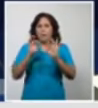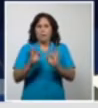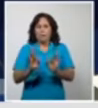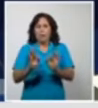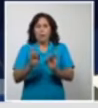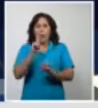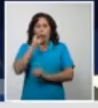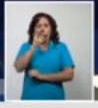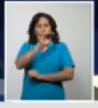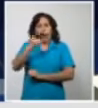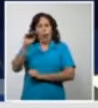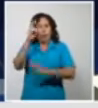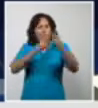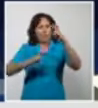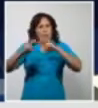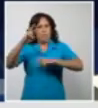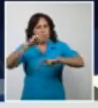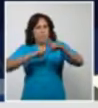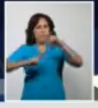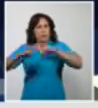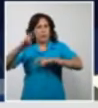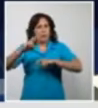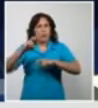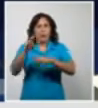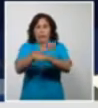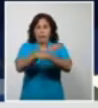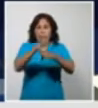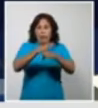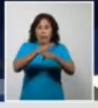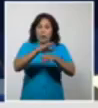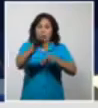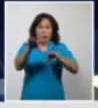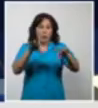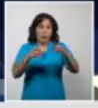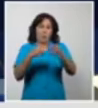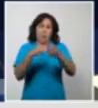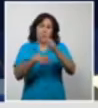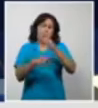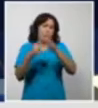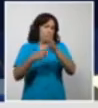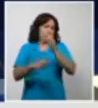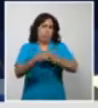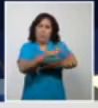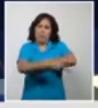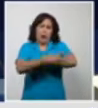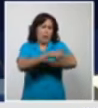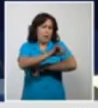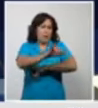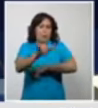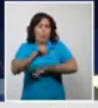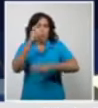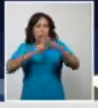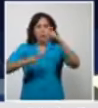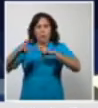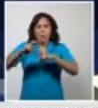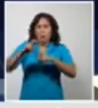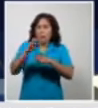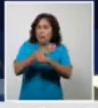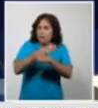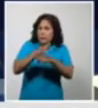los estudios que se han hecho en diferentes lugares del mundo, en laboratorios de diferentes lugares del